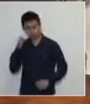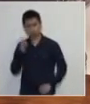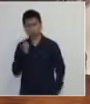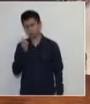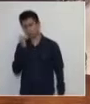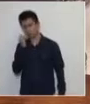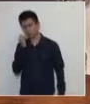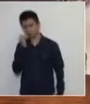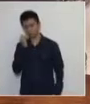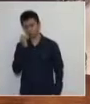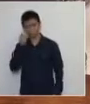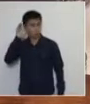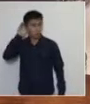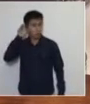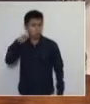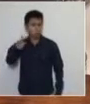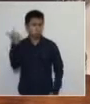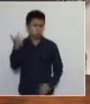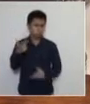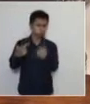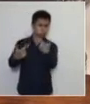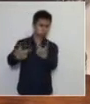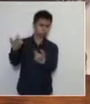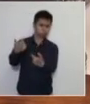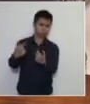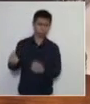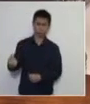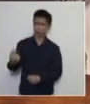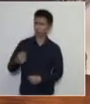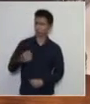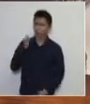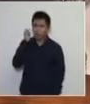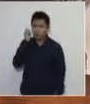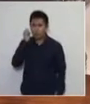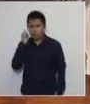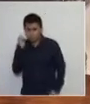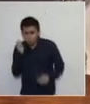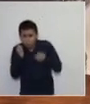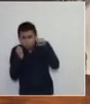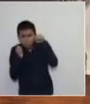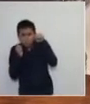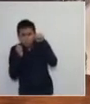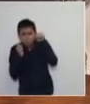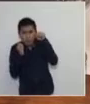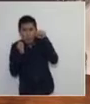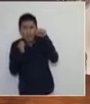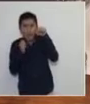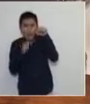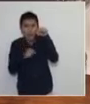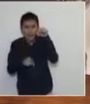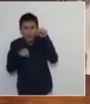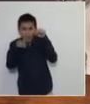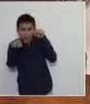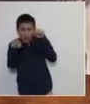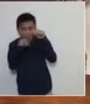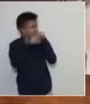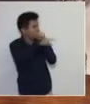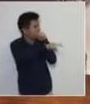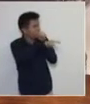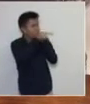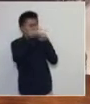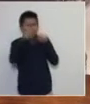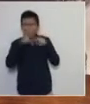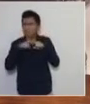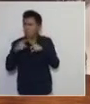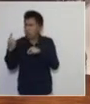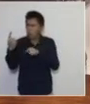agresión circunstancia que de acuerdo a lo que narra en esta estructura la agresión ya advertía de diversos lados ya no se tuvo un control